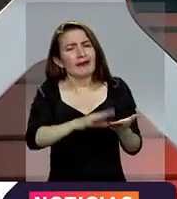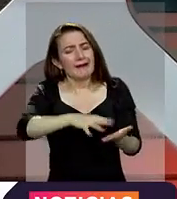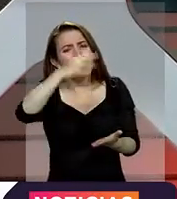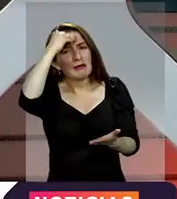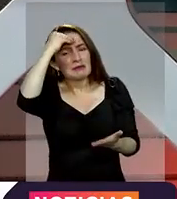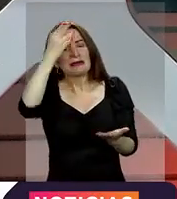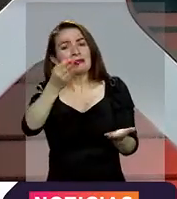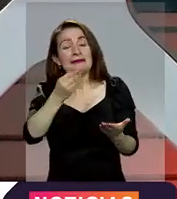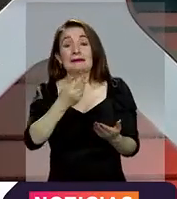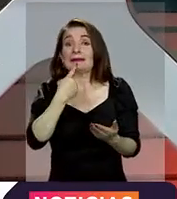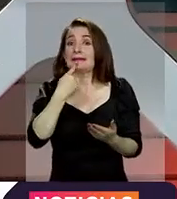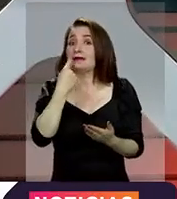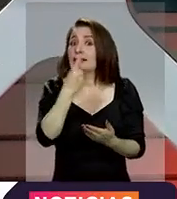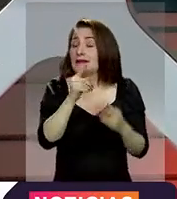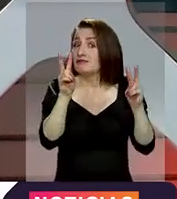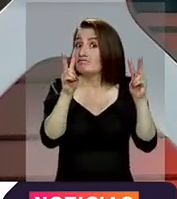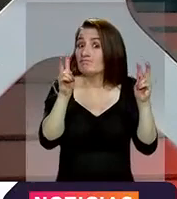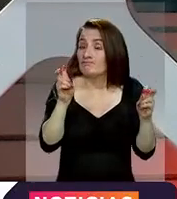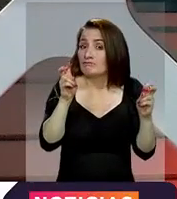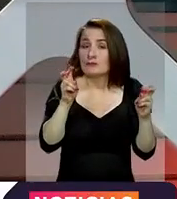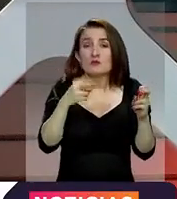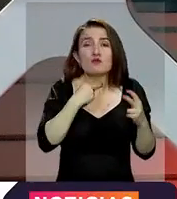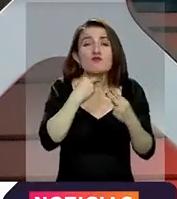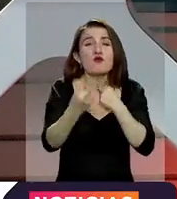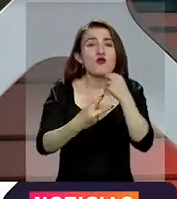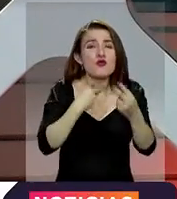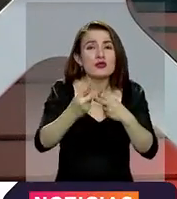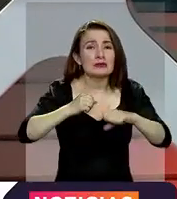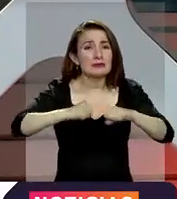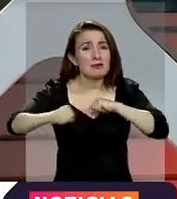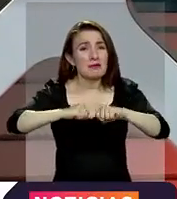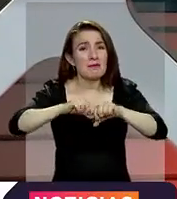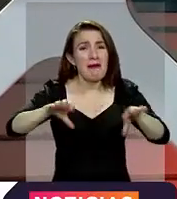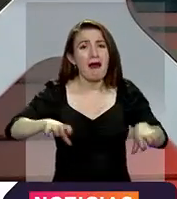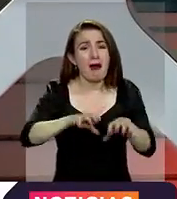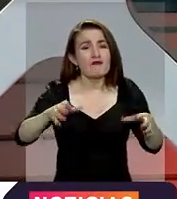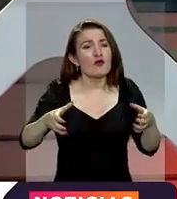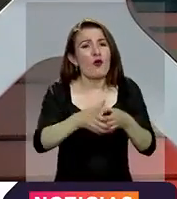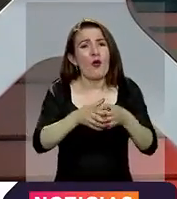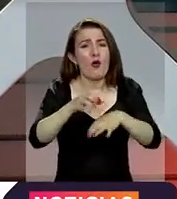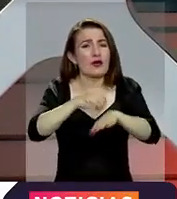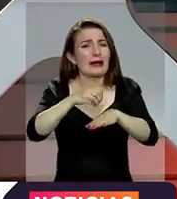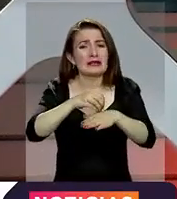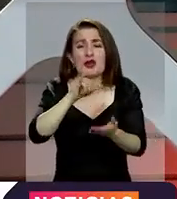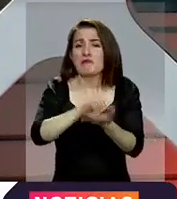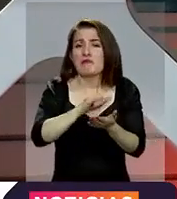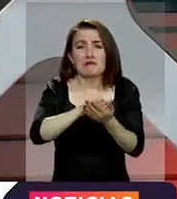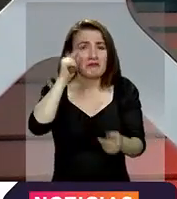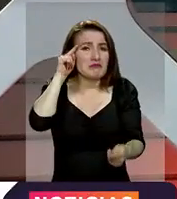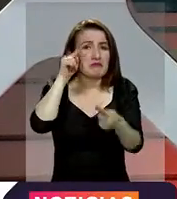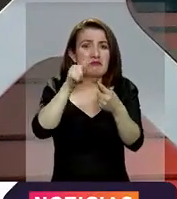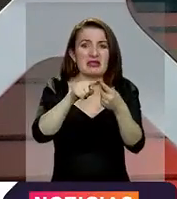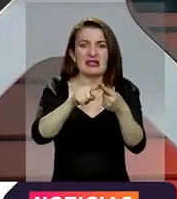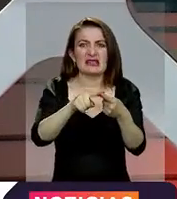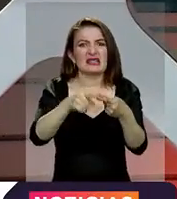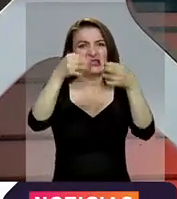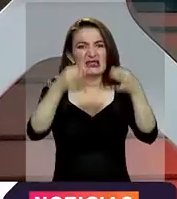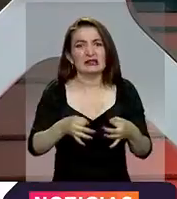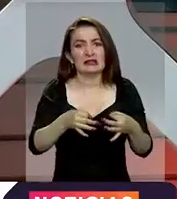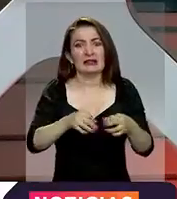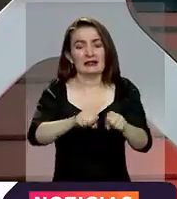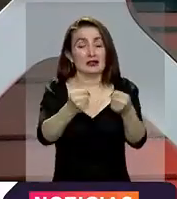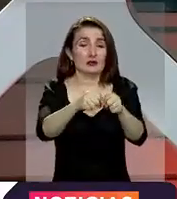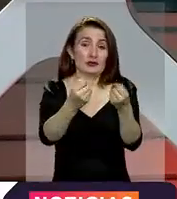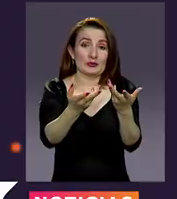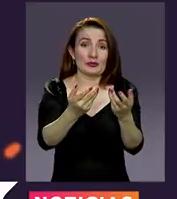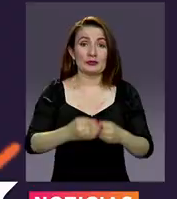que, abro comillas, son muchas voces y acciones de la misma organización en la misma dirección de radicalización y